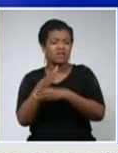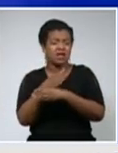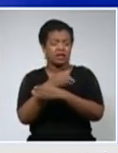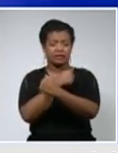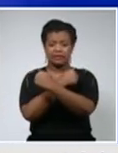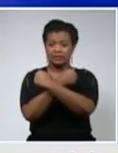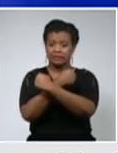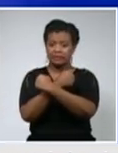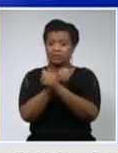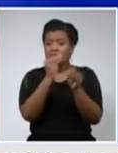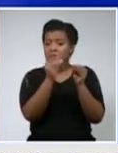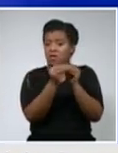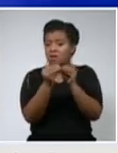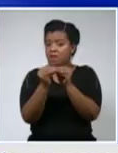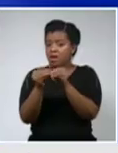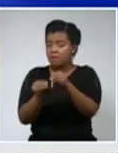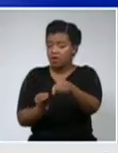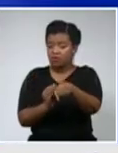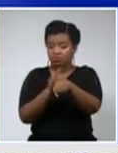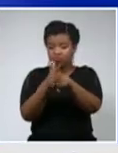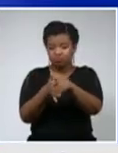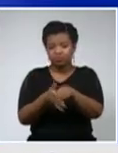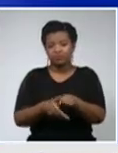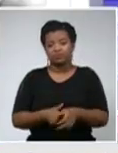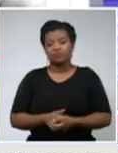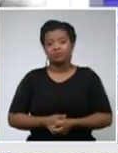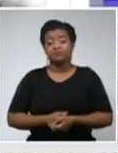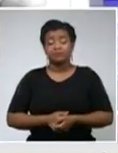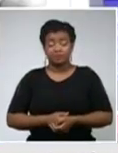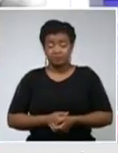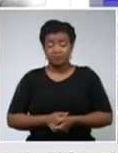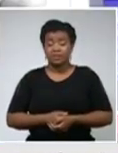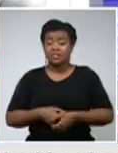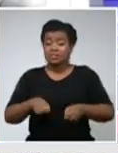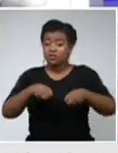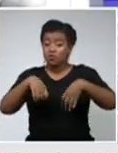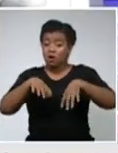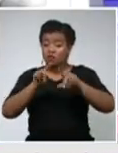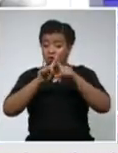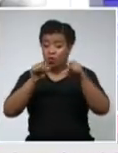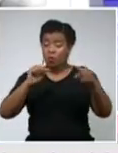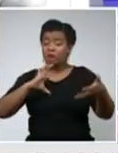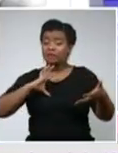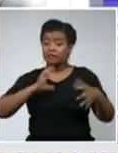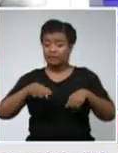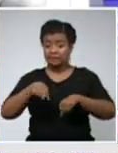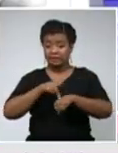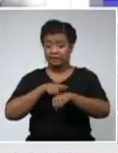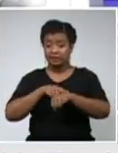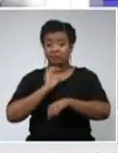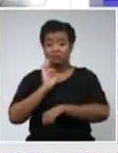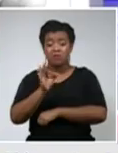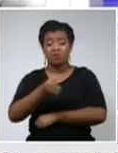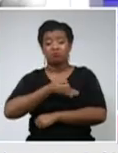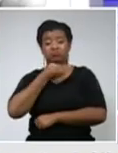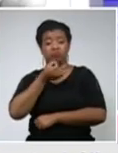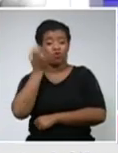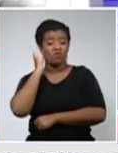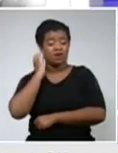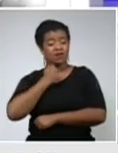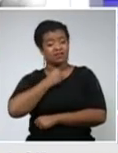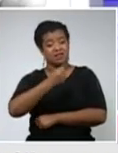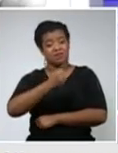de transmisión autóctona limitada. Compleja la situación de Cuba en estos momentos, lo ha expresado en conferencia de prensa el